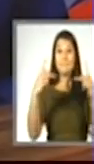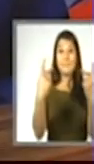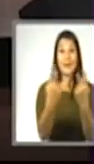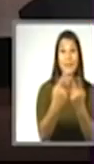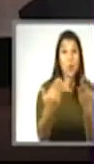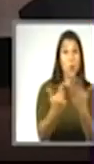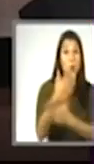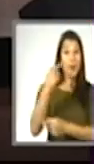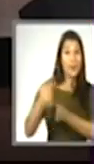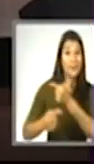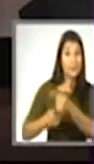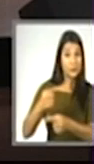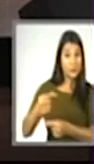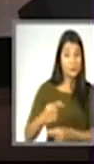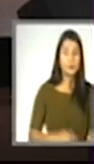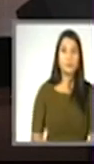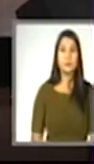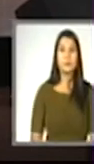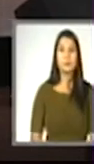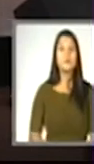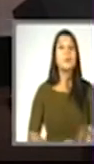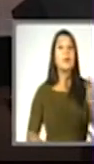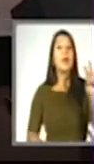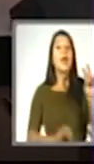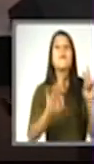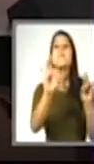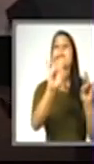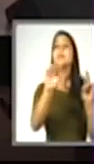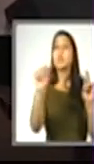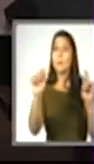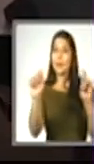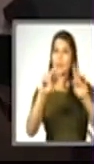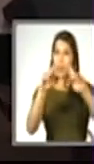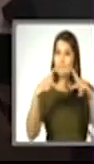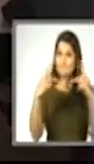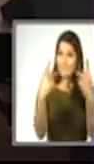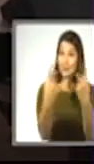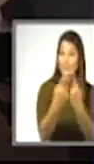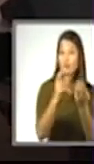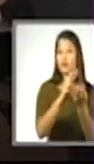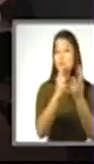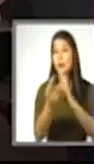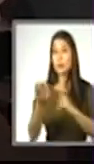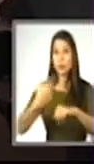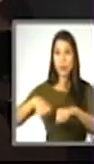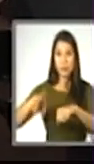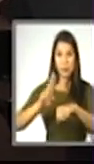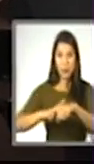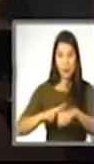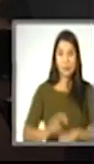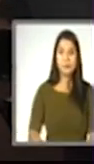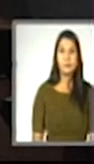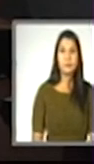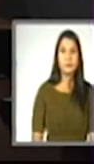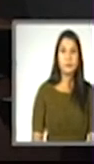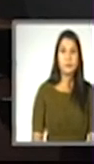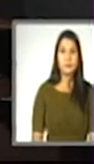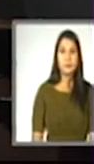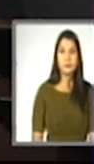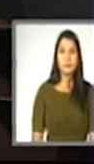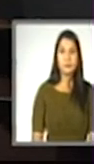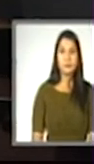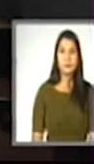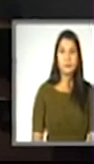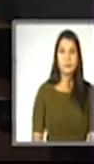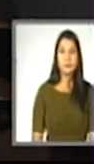espacios. Él, con todo y su, digamos, desgaste lógico, tiene una figura que genera empatía a nivel de medios, pero sí, a diferencia de las